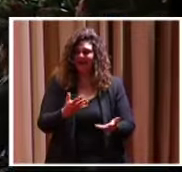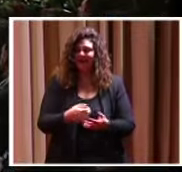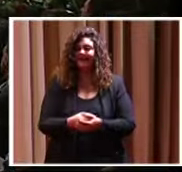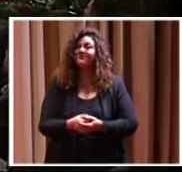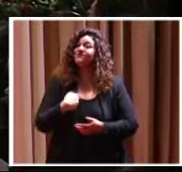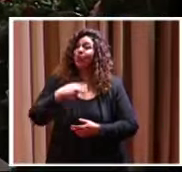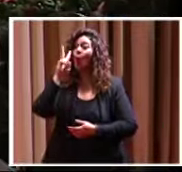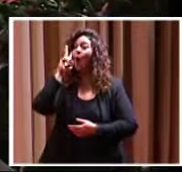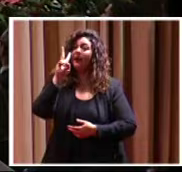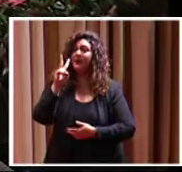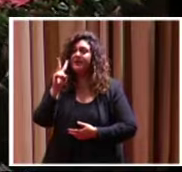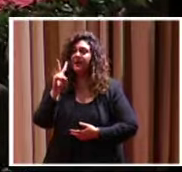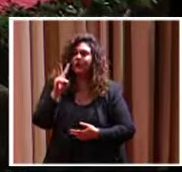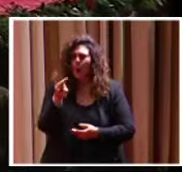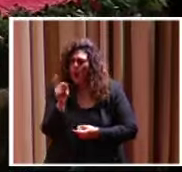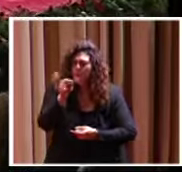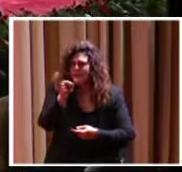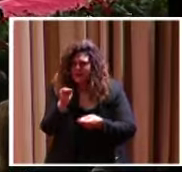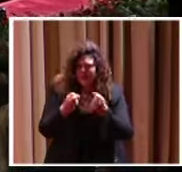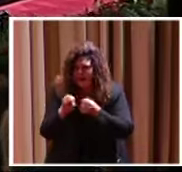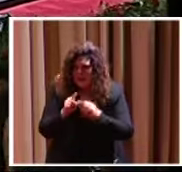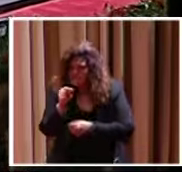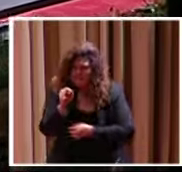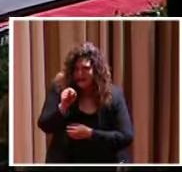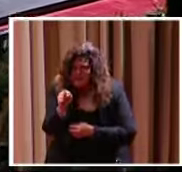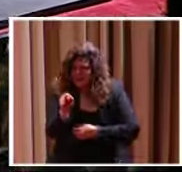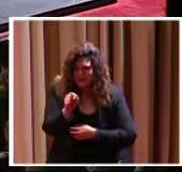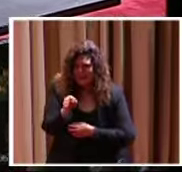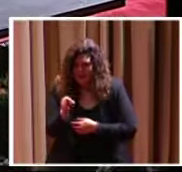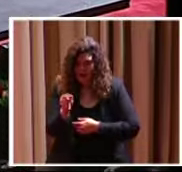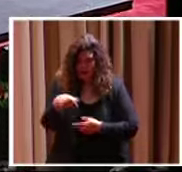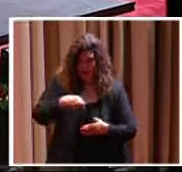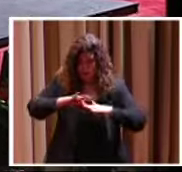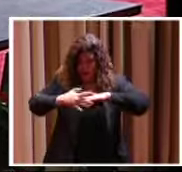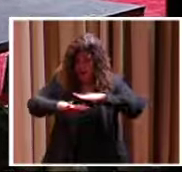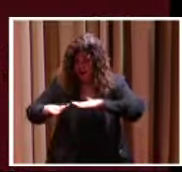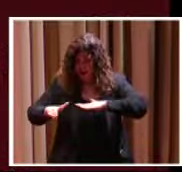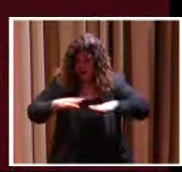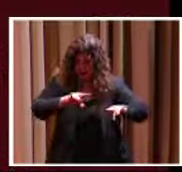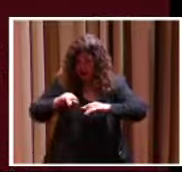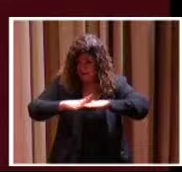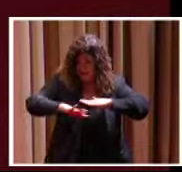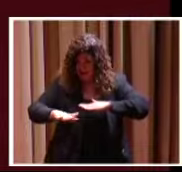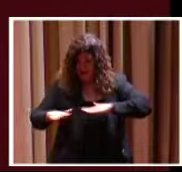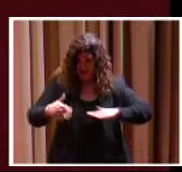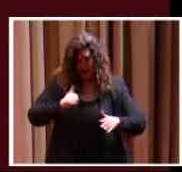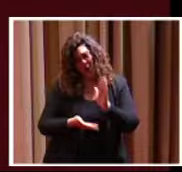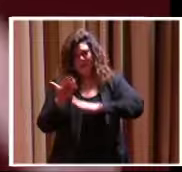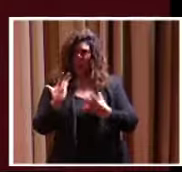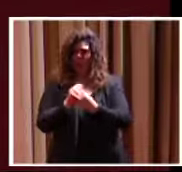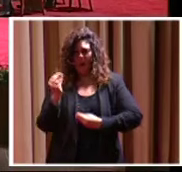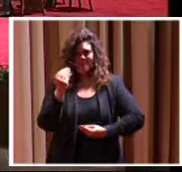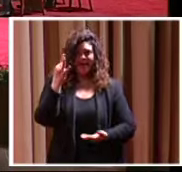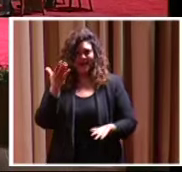He visto un bicho correr, un bichito un feo por la orilla de la playa. Me voy con mi niña